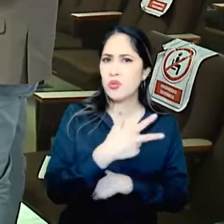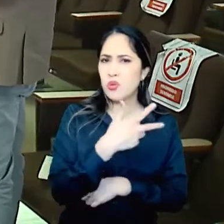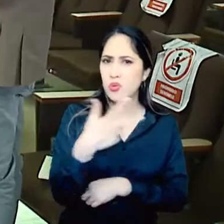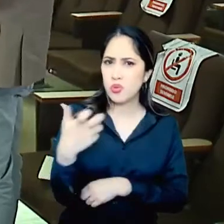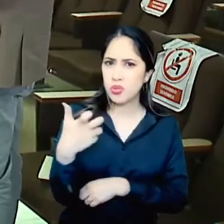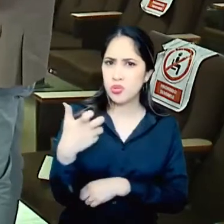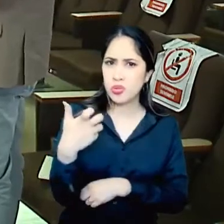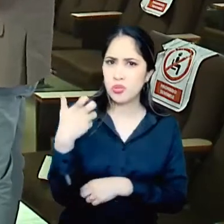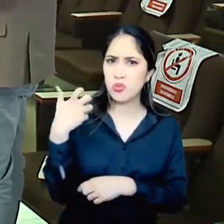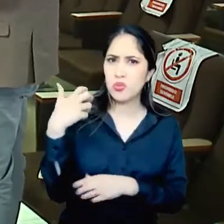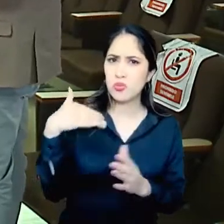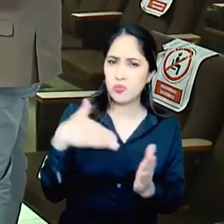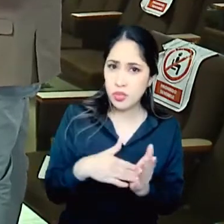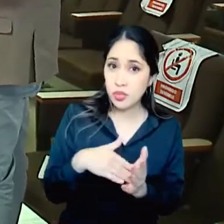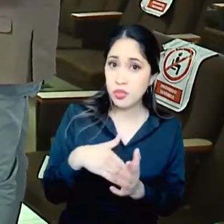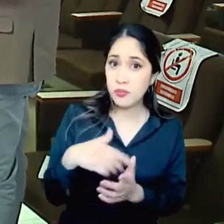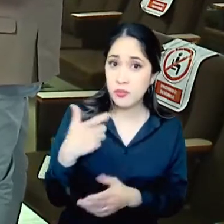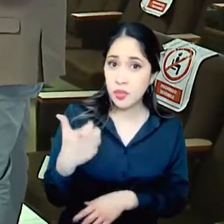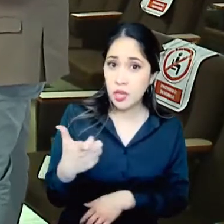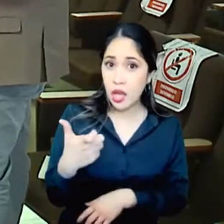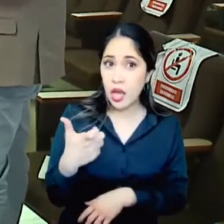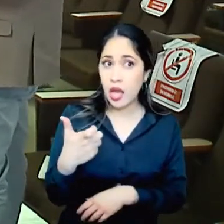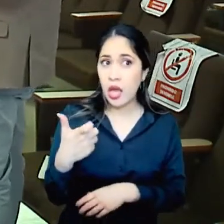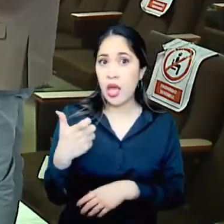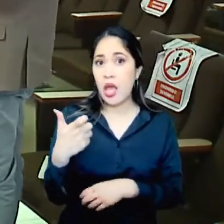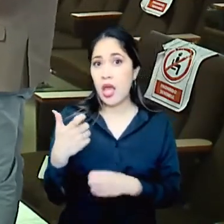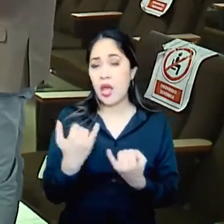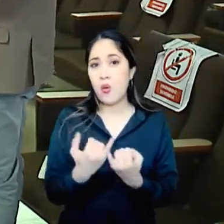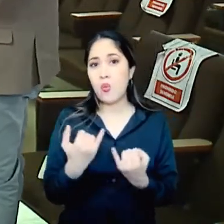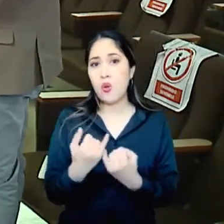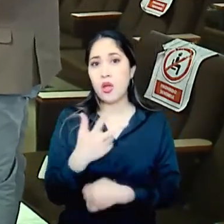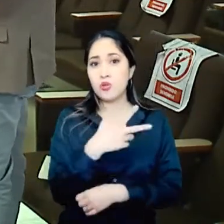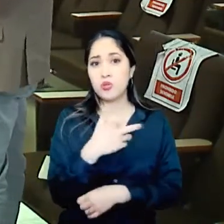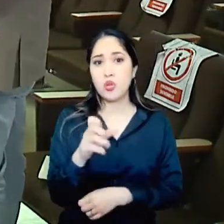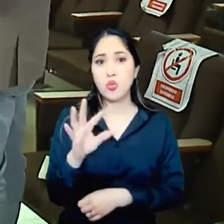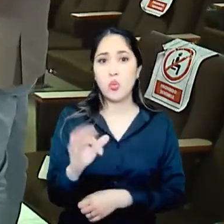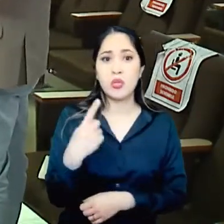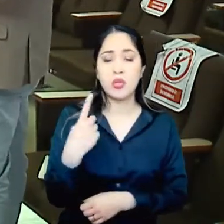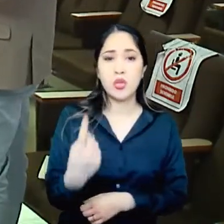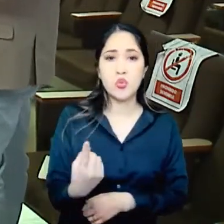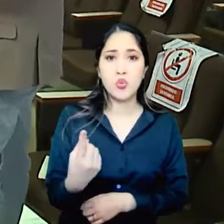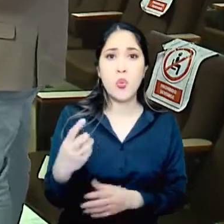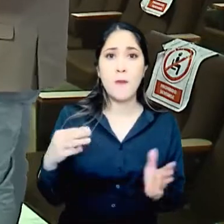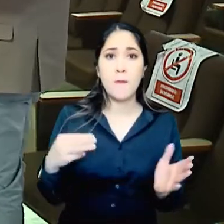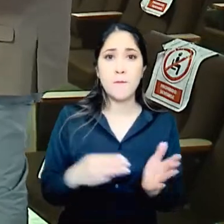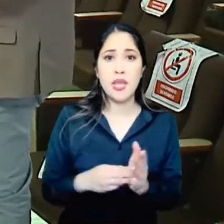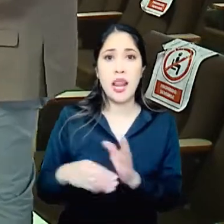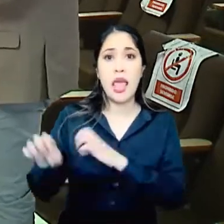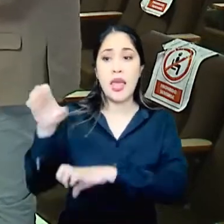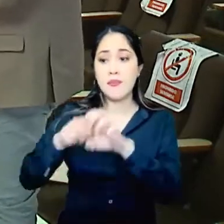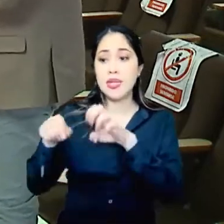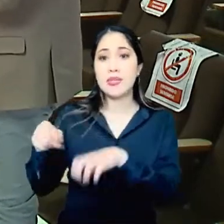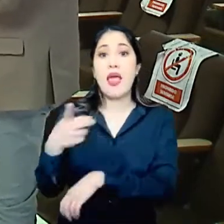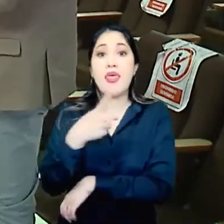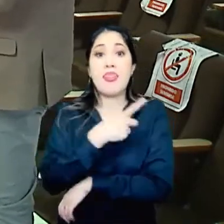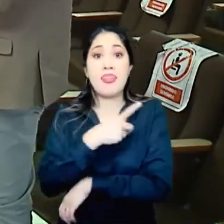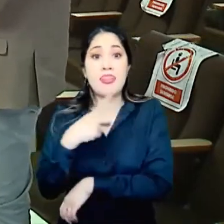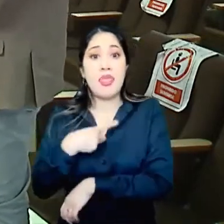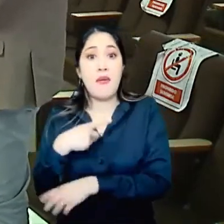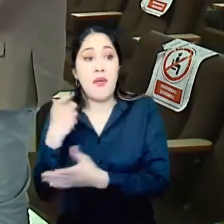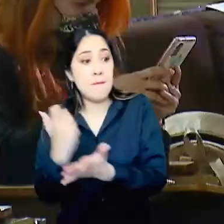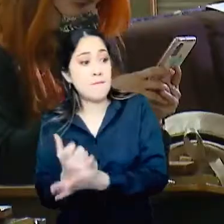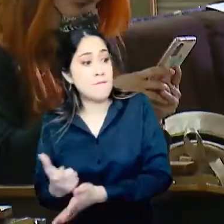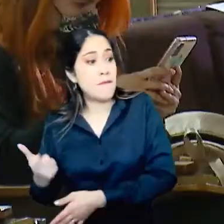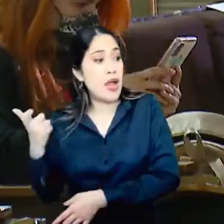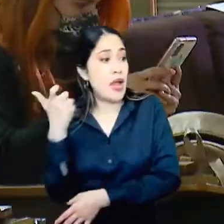pesos. Es decir, 41 millones 800 mil pesos debe esta empresa al gobierno, o sea, a todos los sinaloenses.